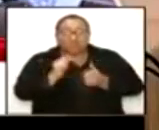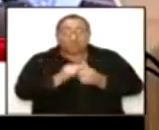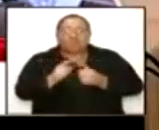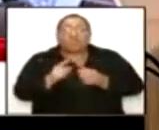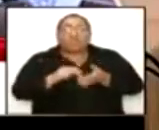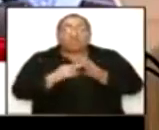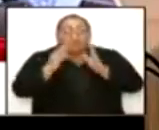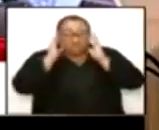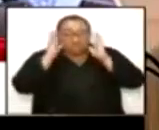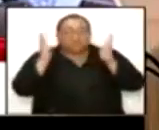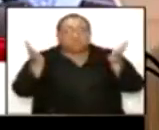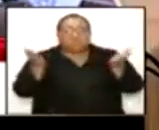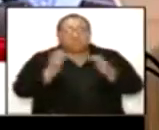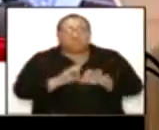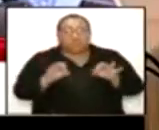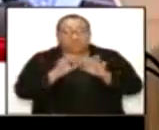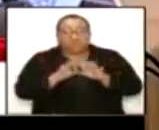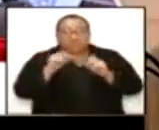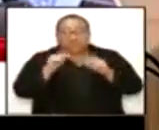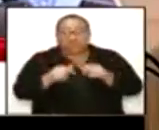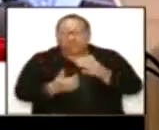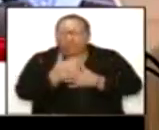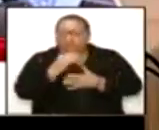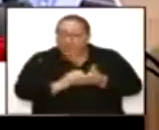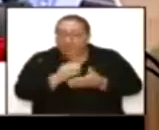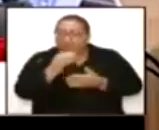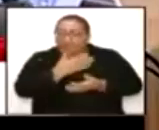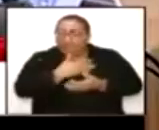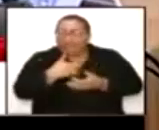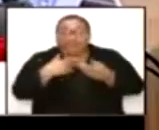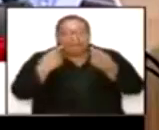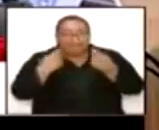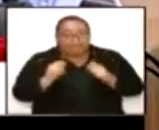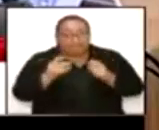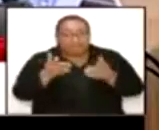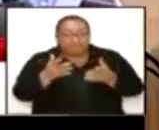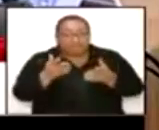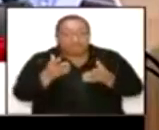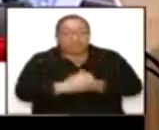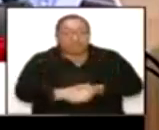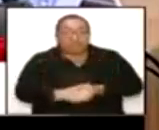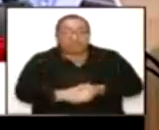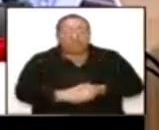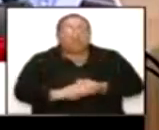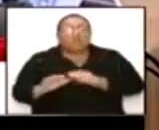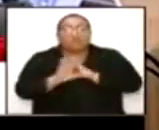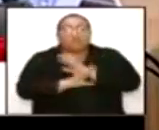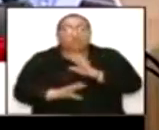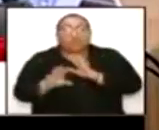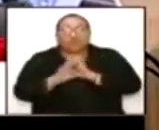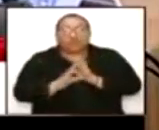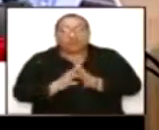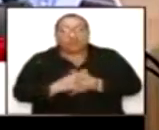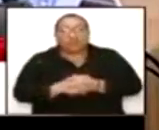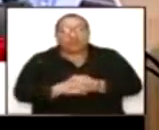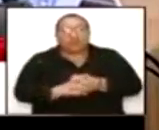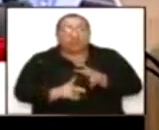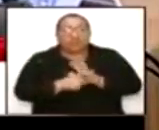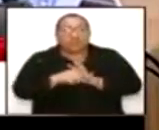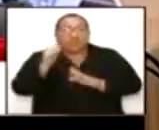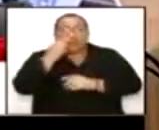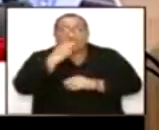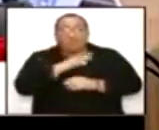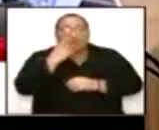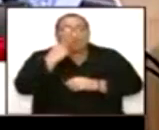llamar profundamente la atención. Aquí, nuevamente, presidente, se trata de proteger los derechos